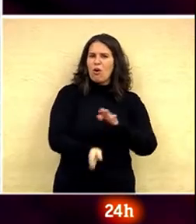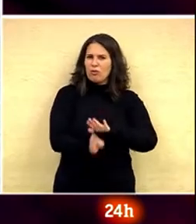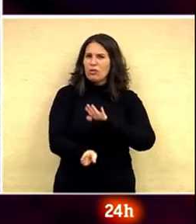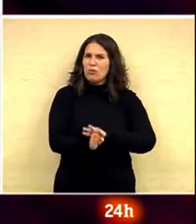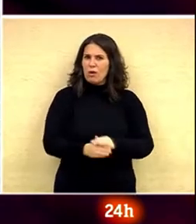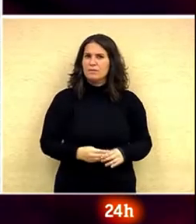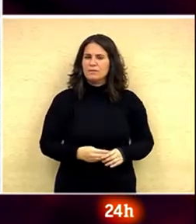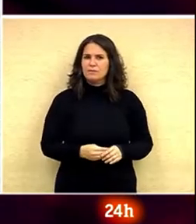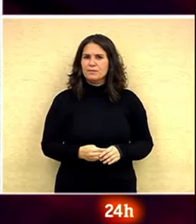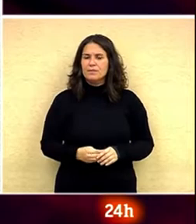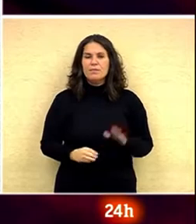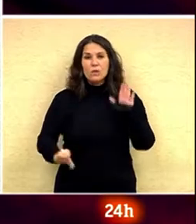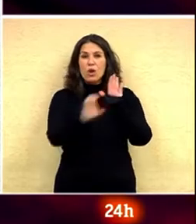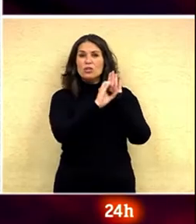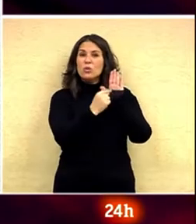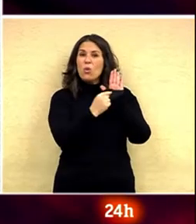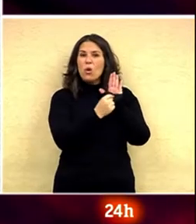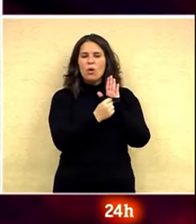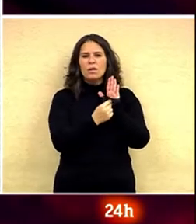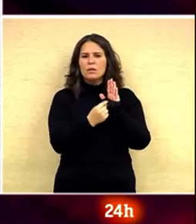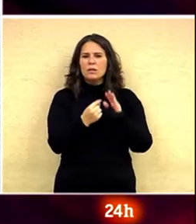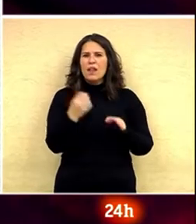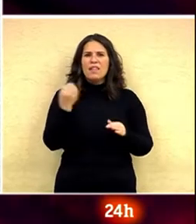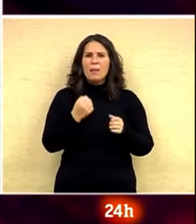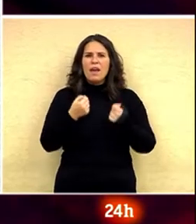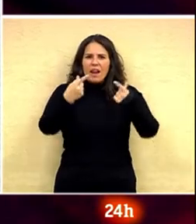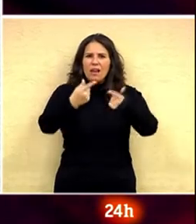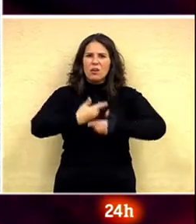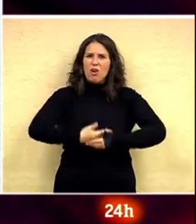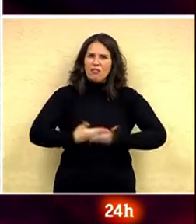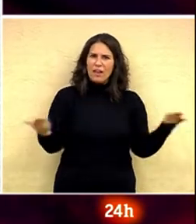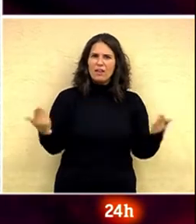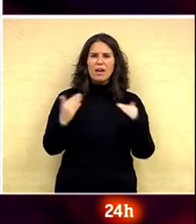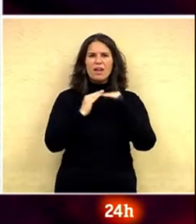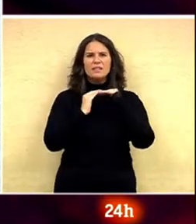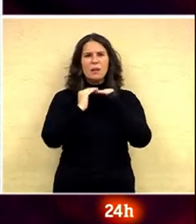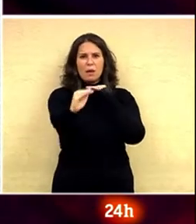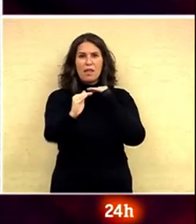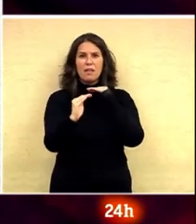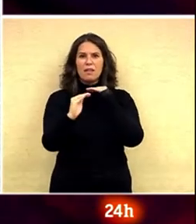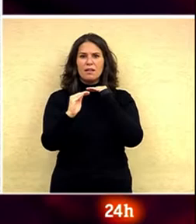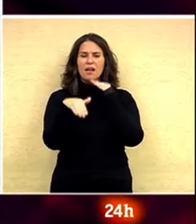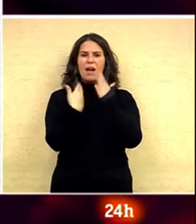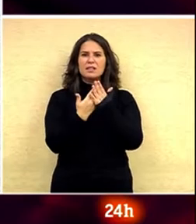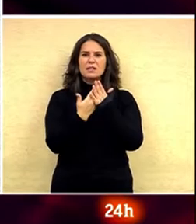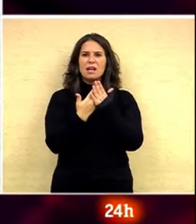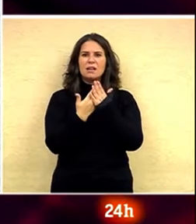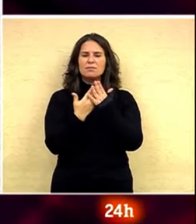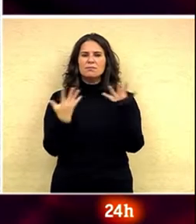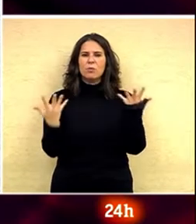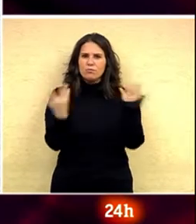vinculados. La Constitución debe generar confianza, estabilidad y punto de